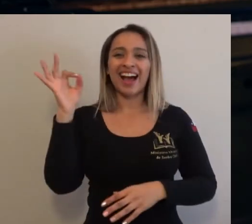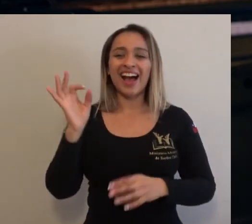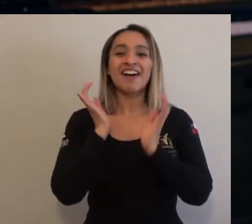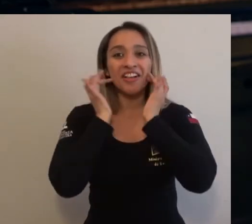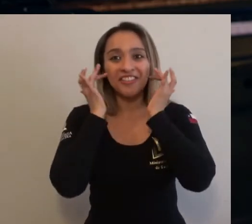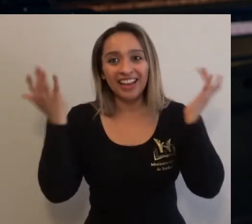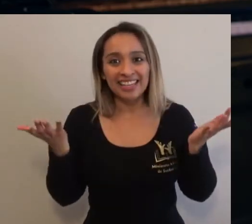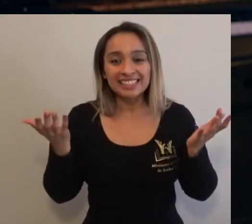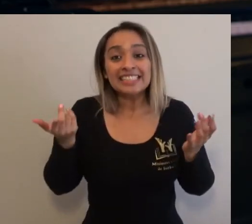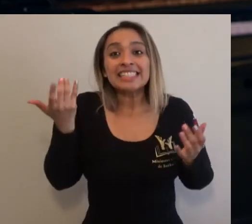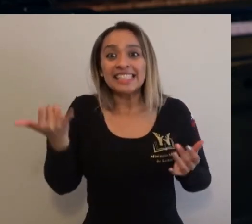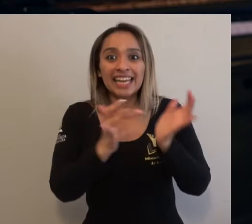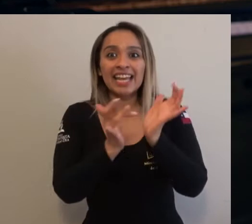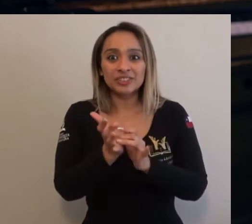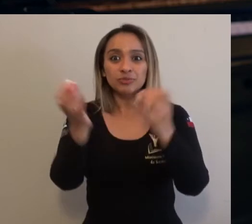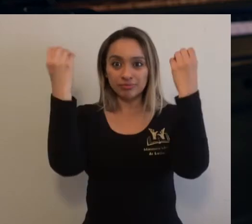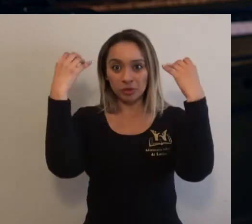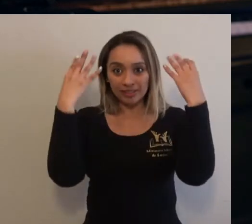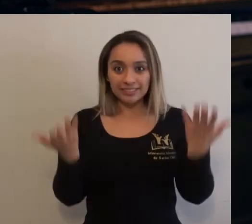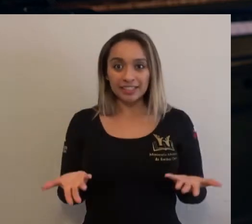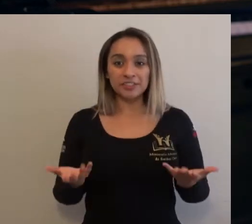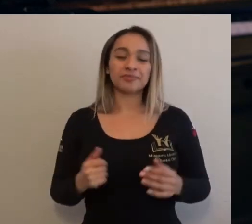así como Él estaba mencionando que